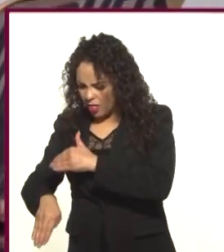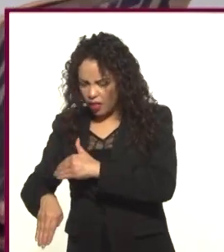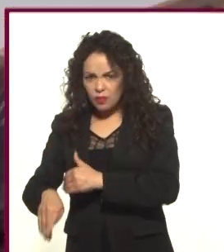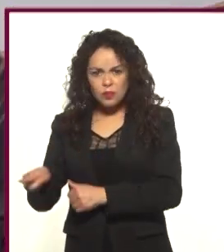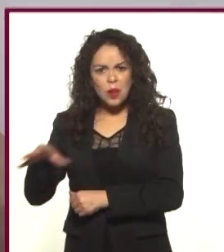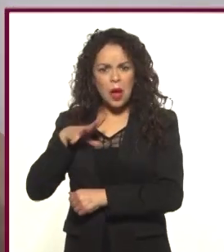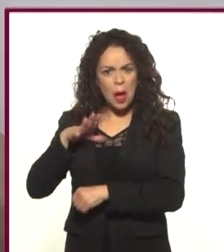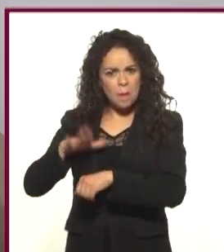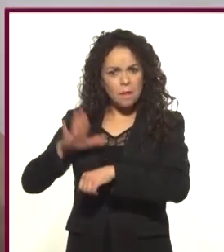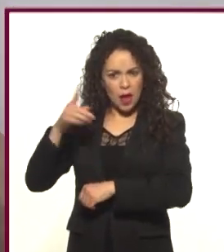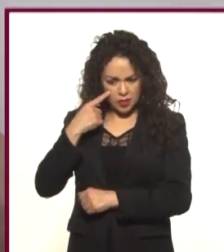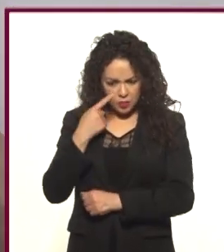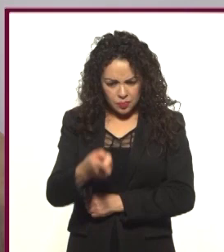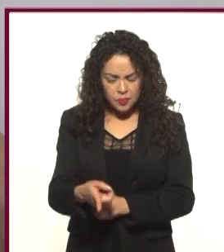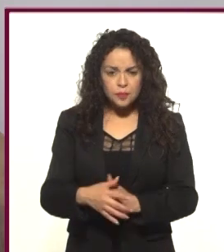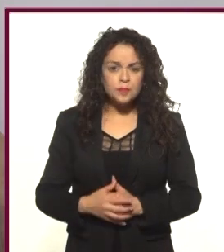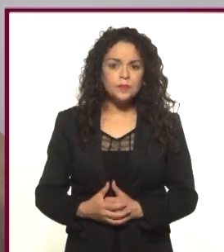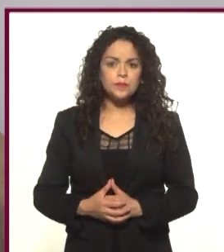más.